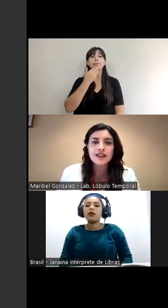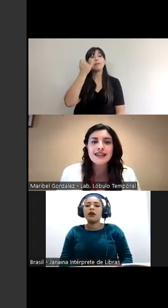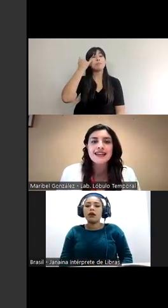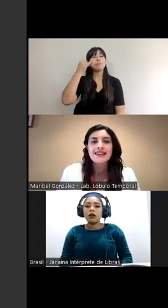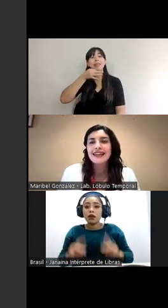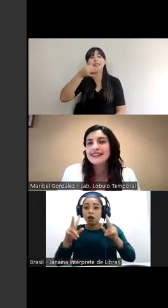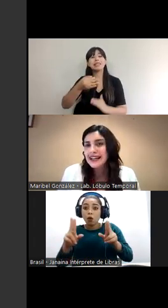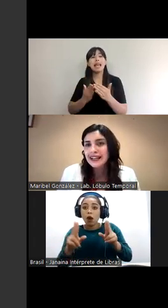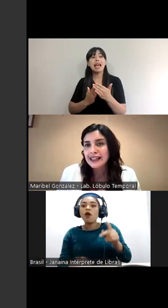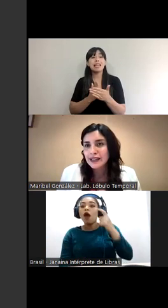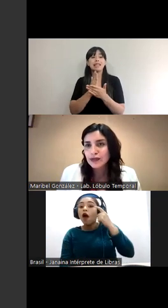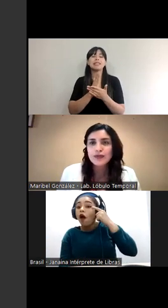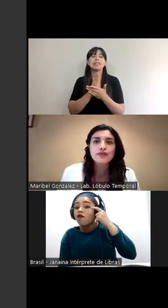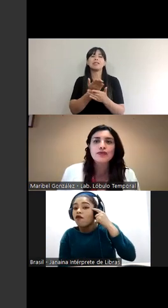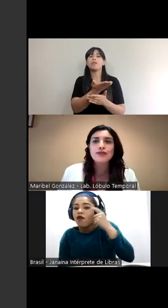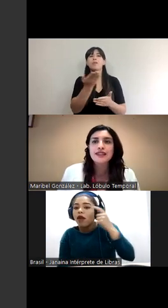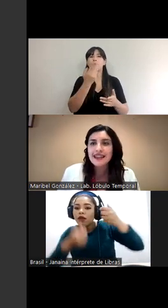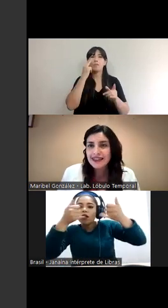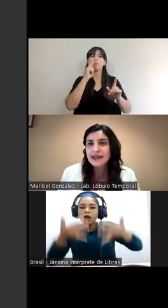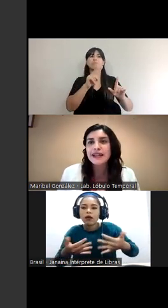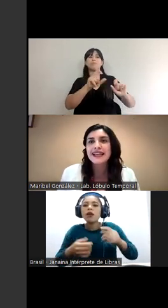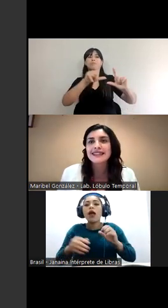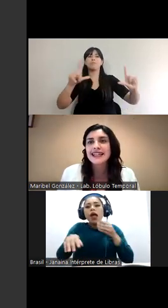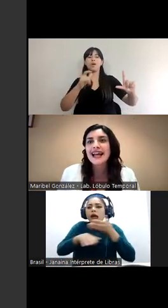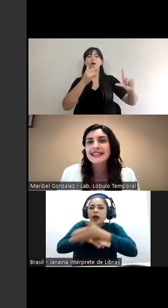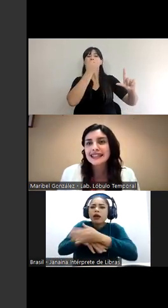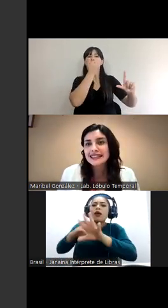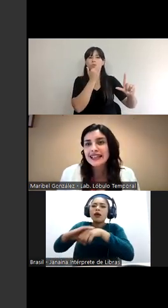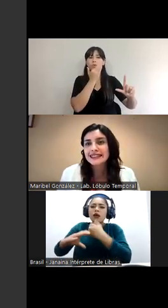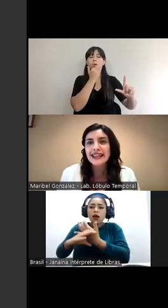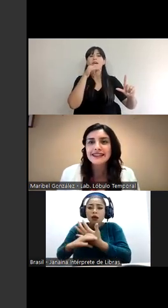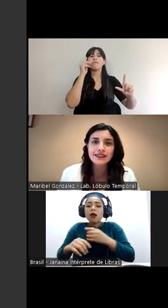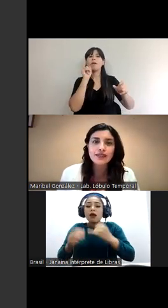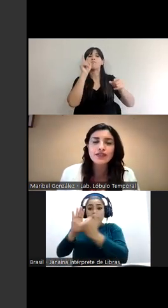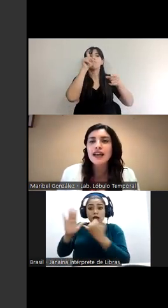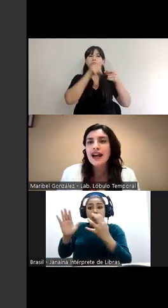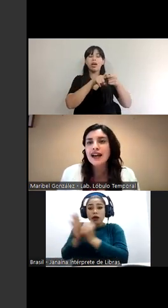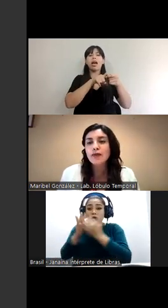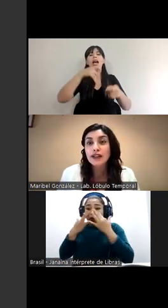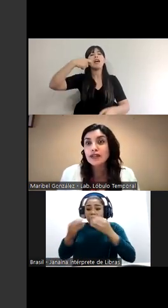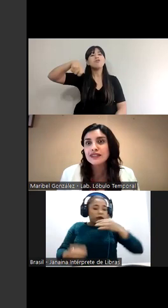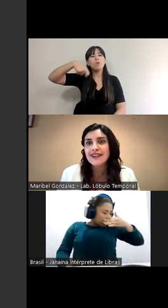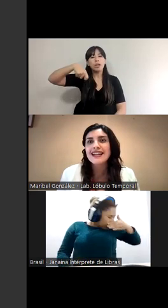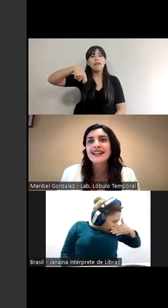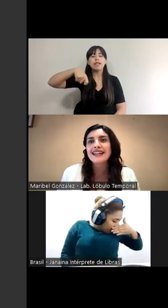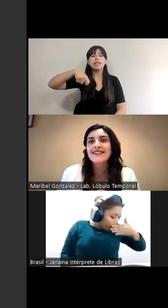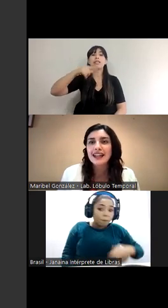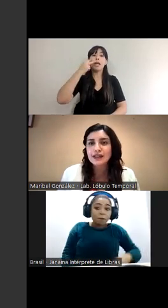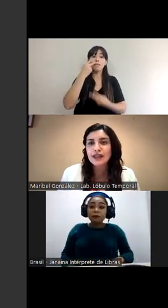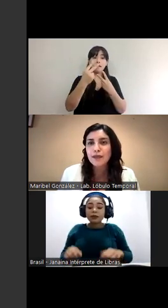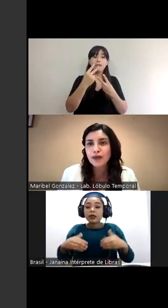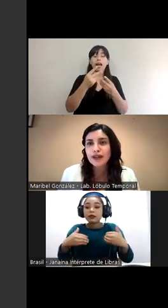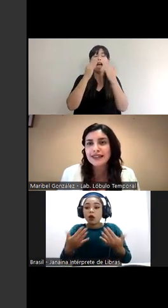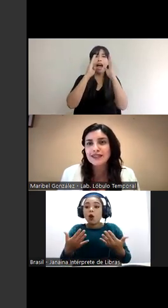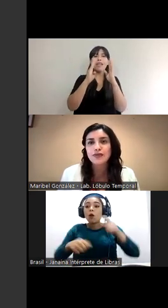inicio, entren al canal de YouTube, suscríbanse para que estén atentas y atentos a cuándo se van a ir